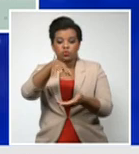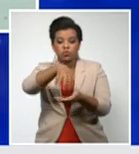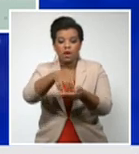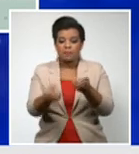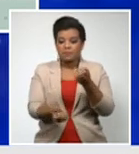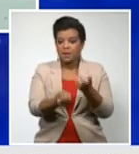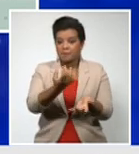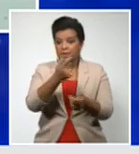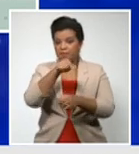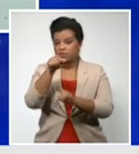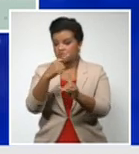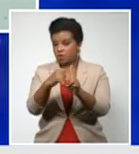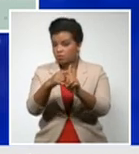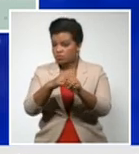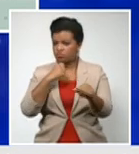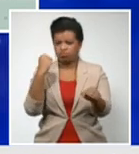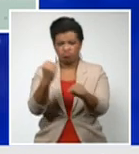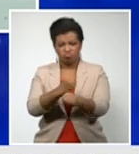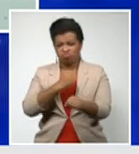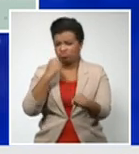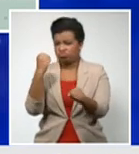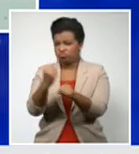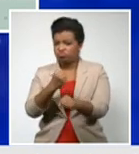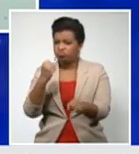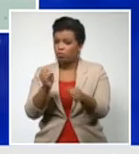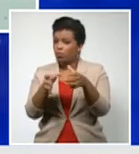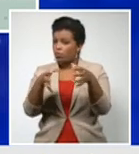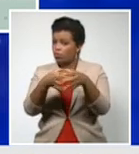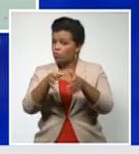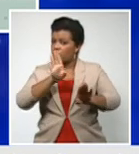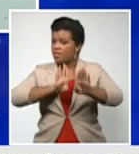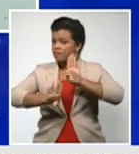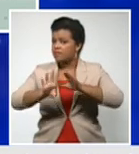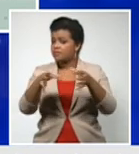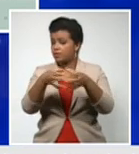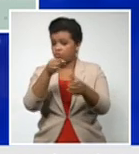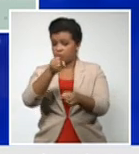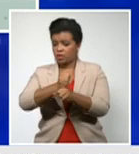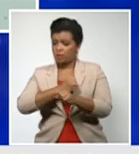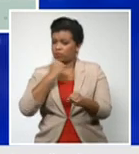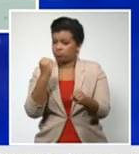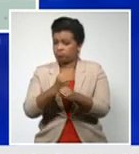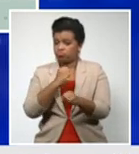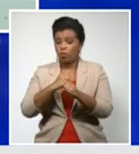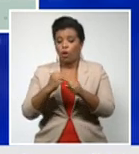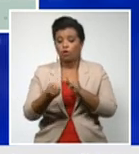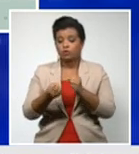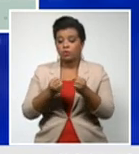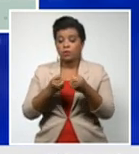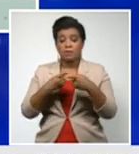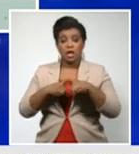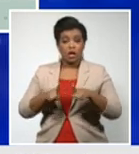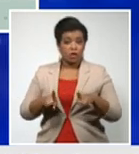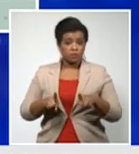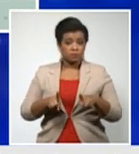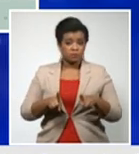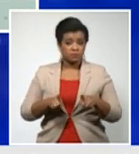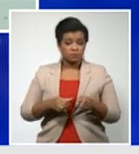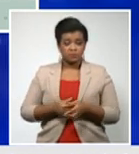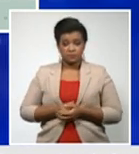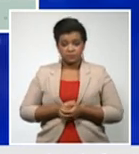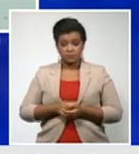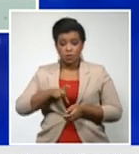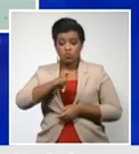han trabajado duro su Consejo de Defensa, el equipo de trabajo, pero realmente, aunque en el último